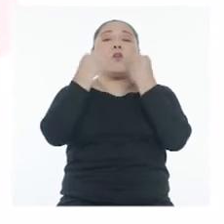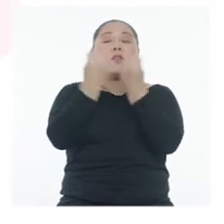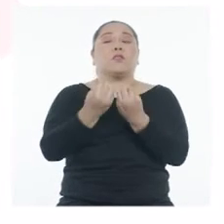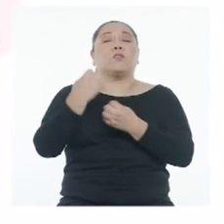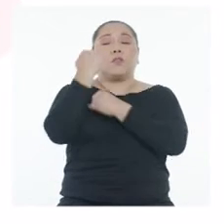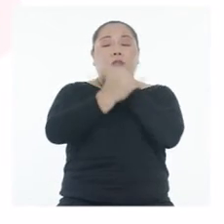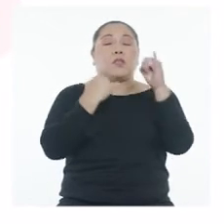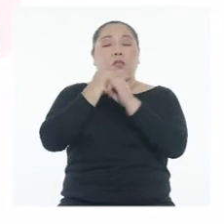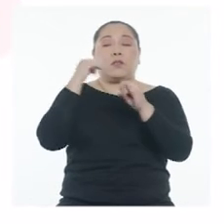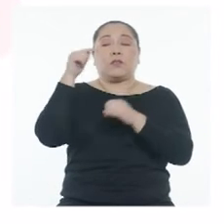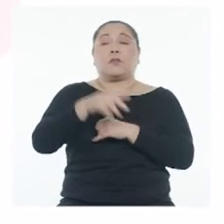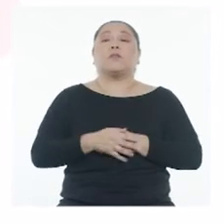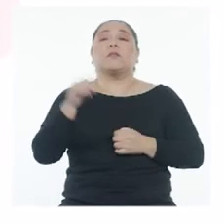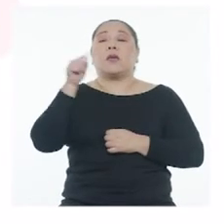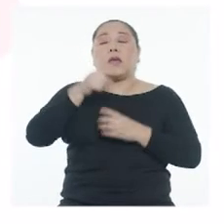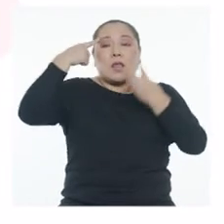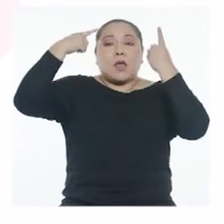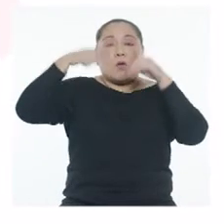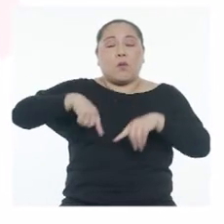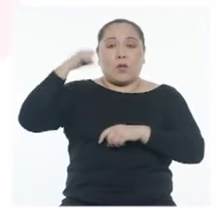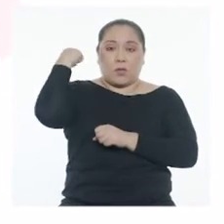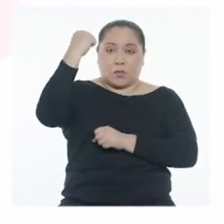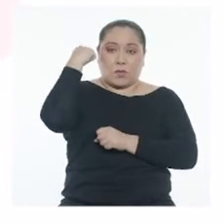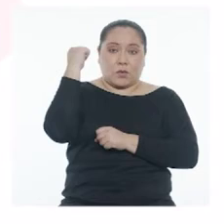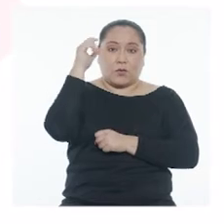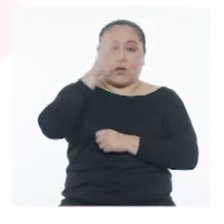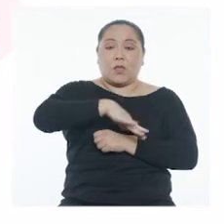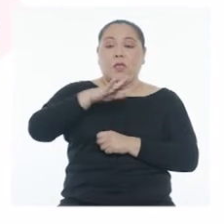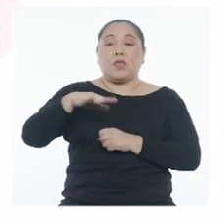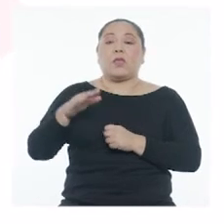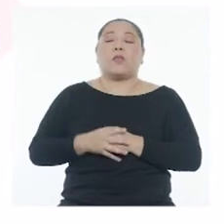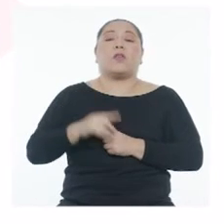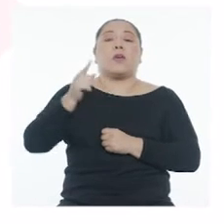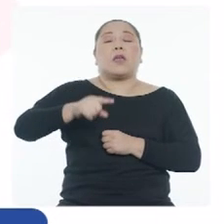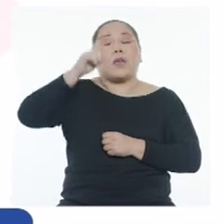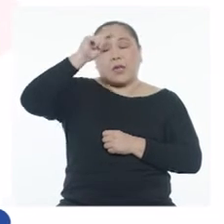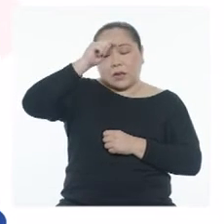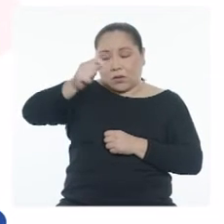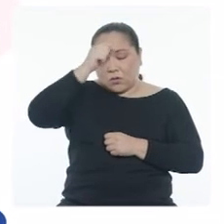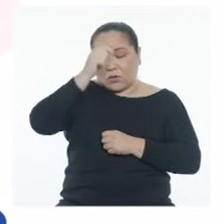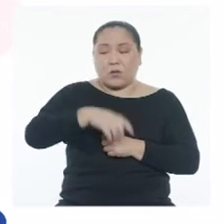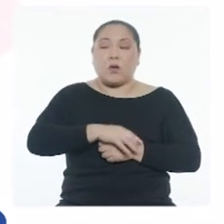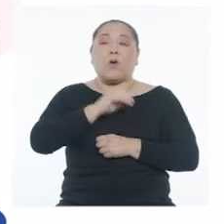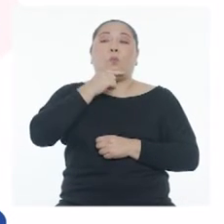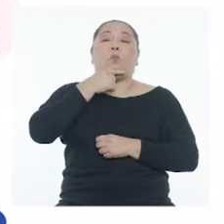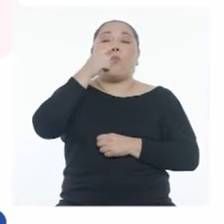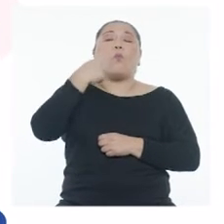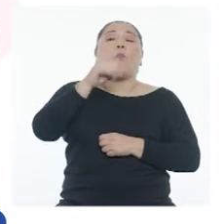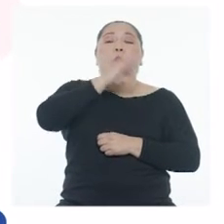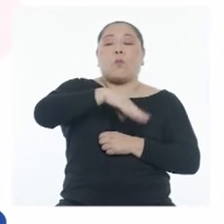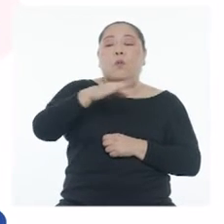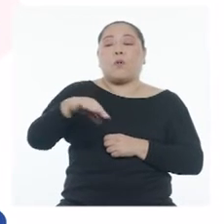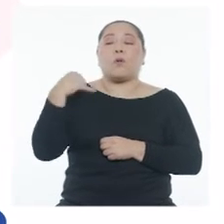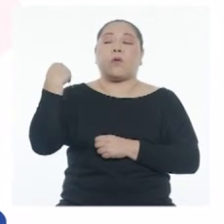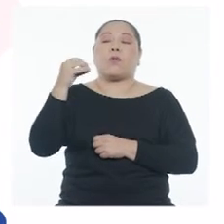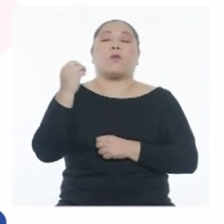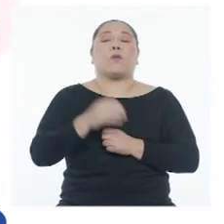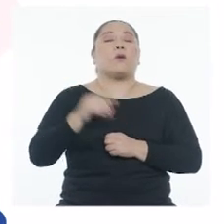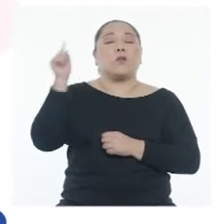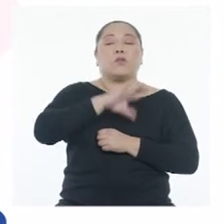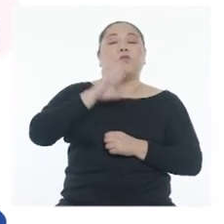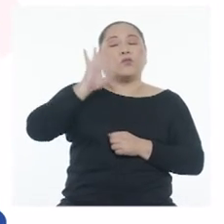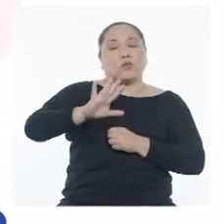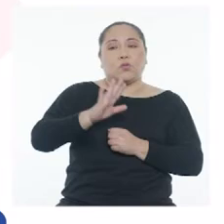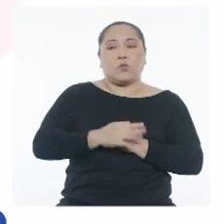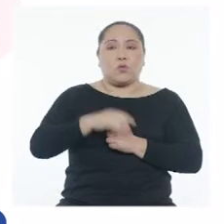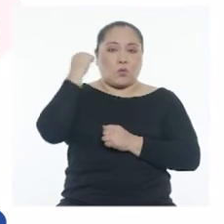internacionales, entre ellos la Convención sobre los Derechos del Niño, que reconoce a niñas, niños y adolescentes como